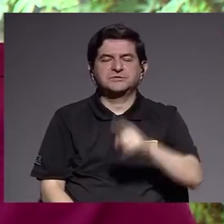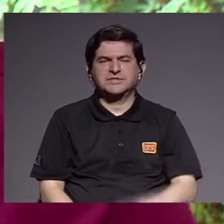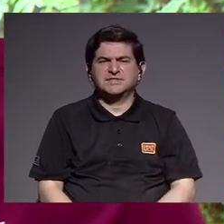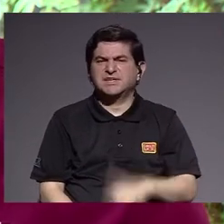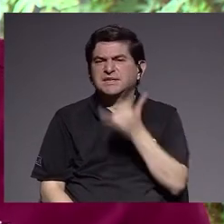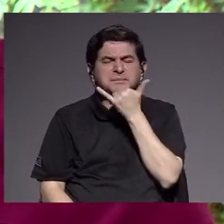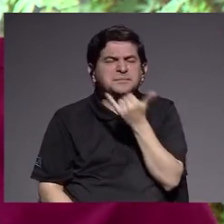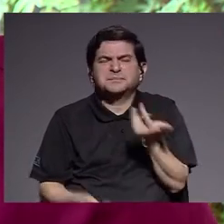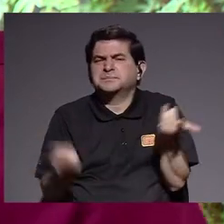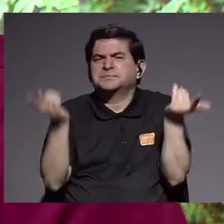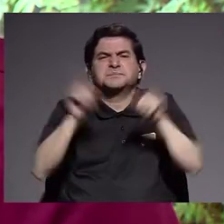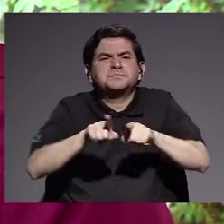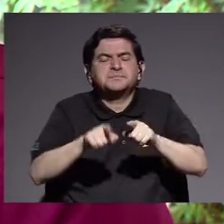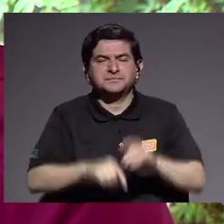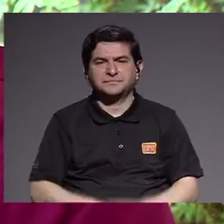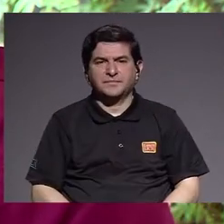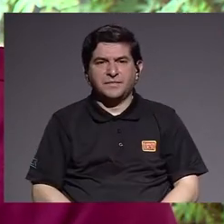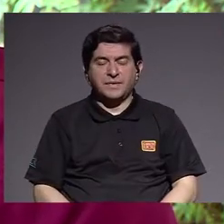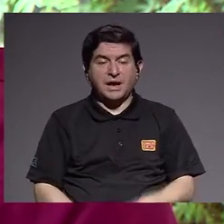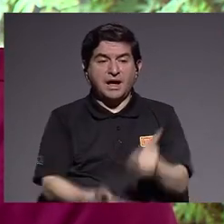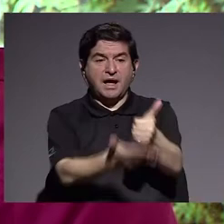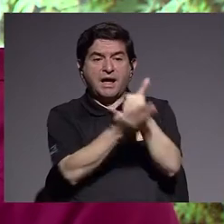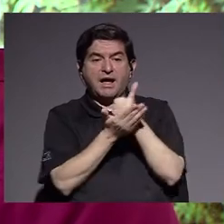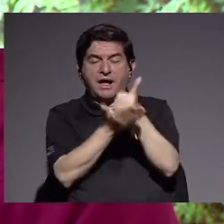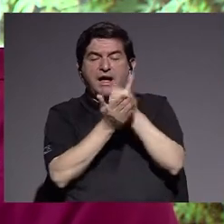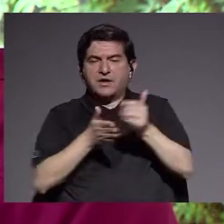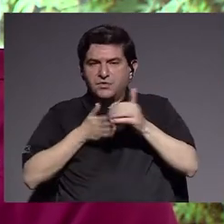si efectivamente es una emergencia y técnicas